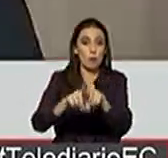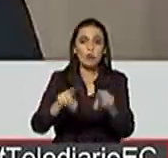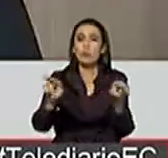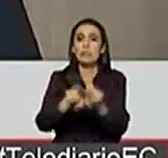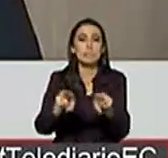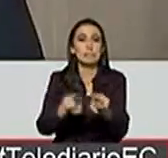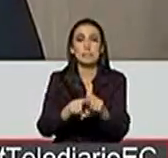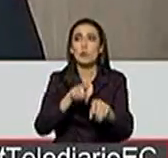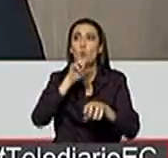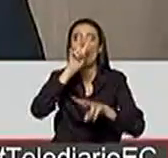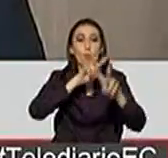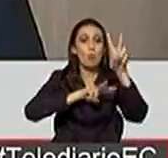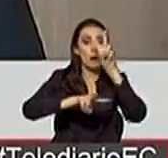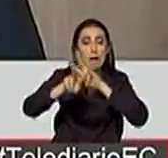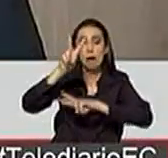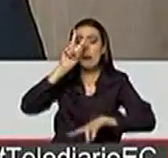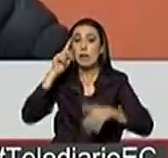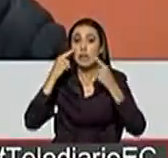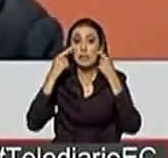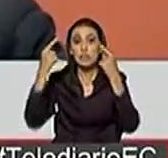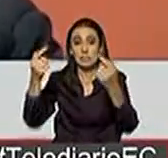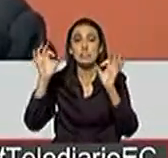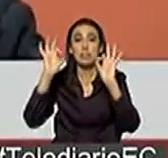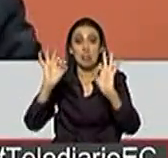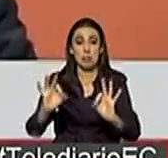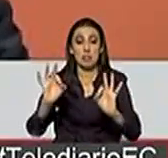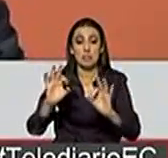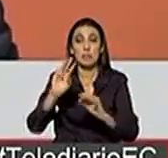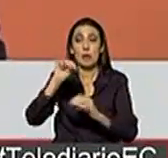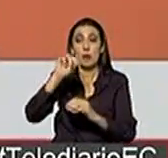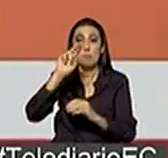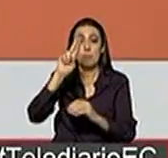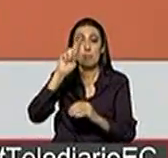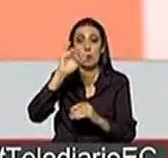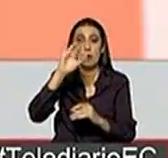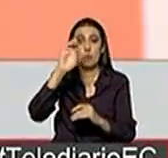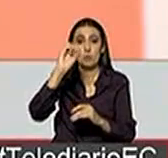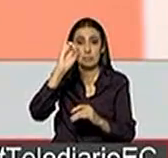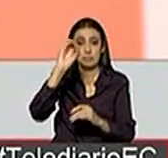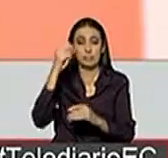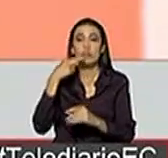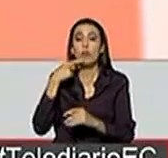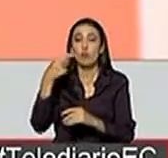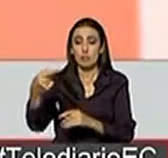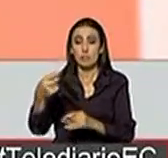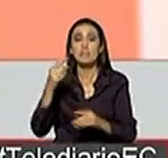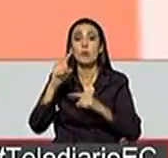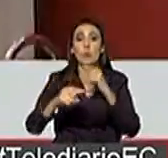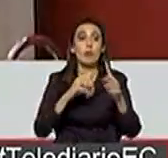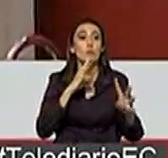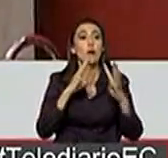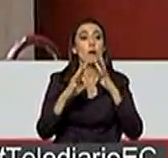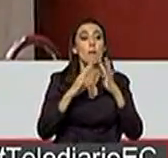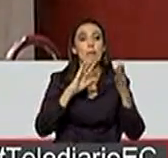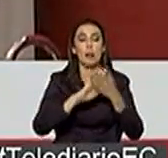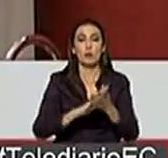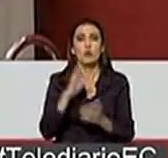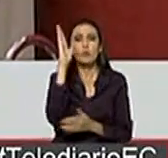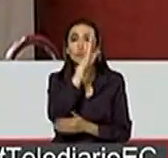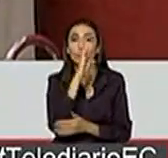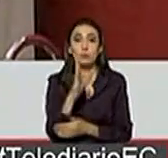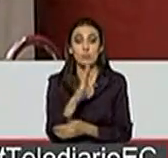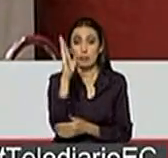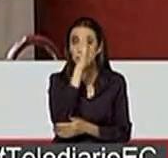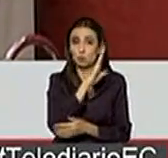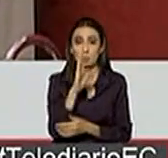lo considera el analista político mauricio dal bó al hablar sobre la reunión entre gobierno y movimiento indígena lo que nunca en la historia del ecuador se